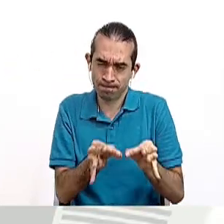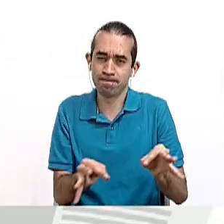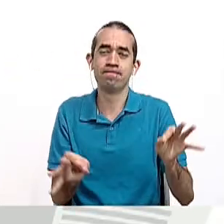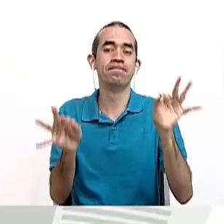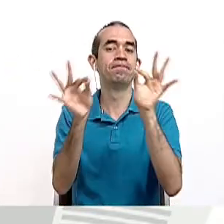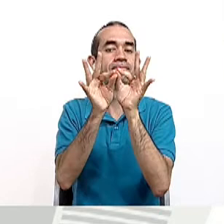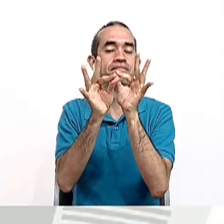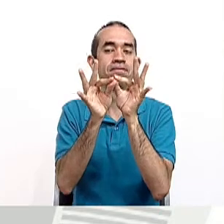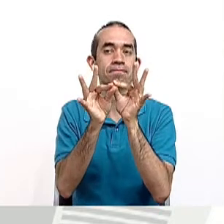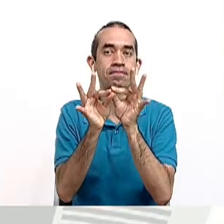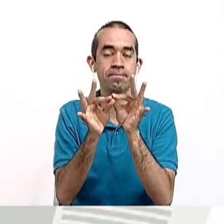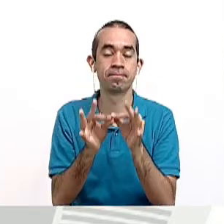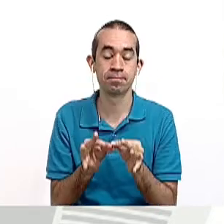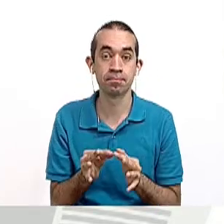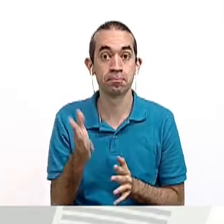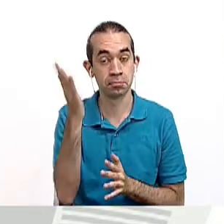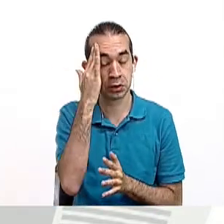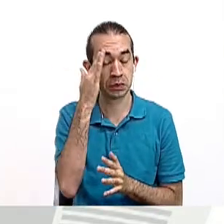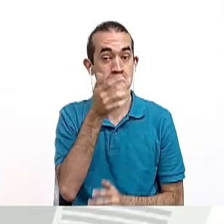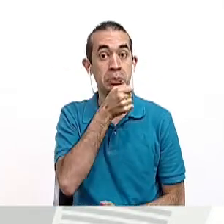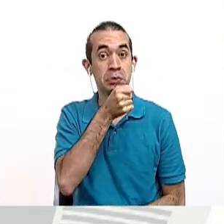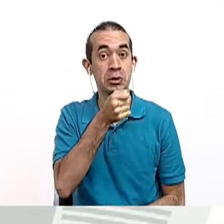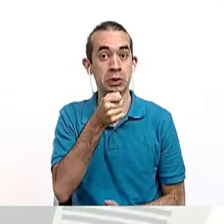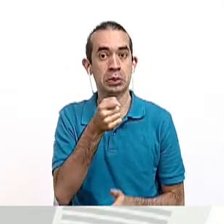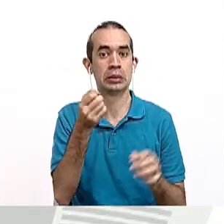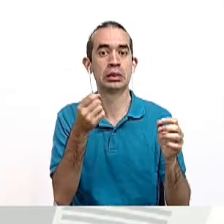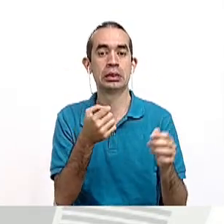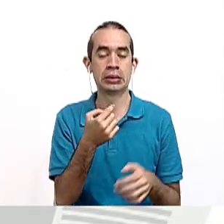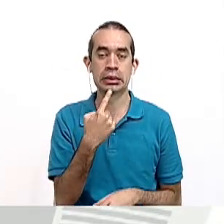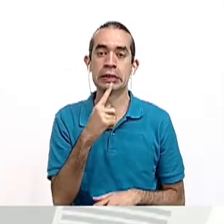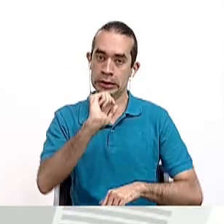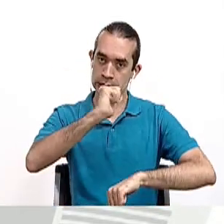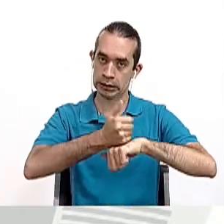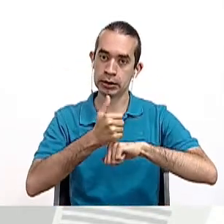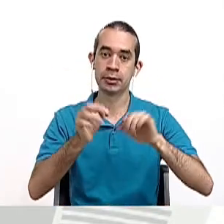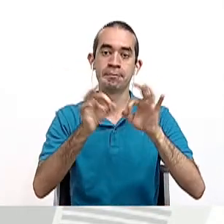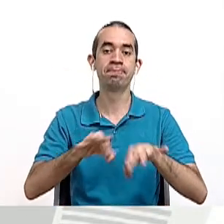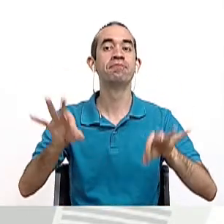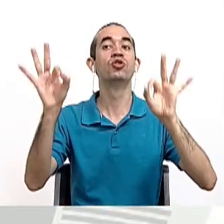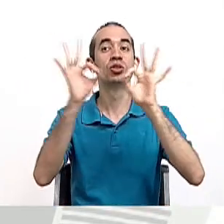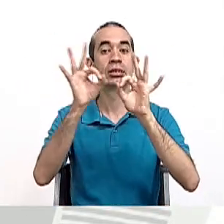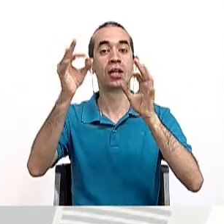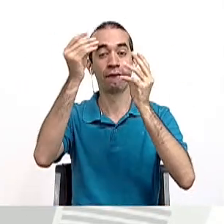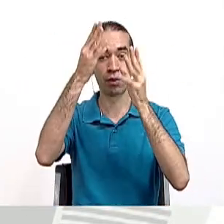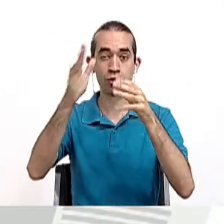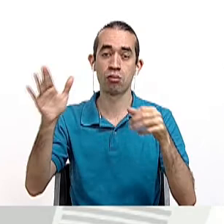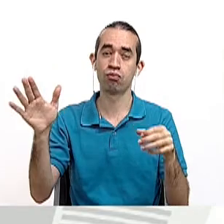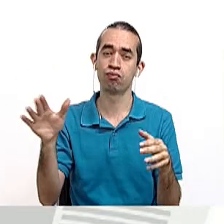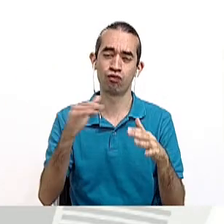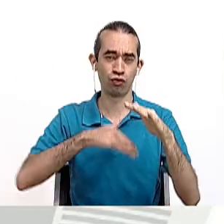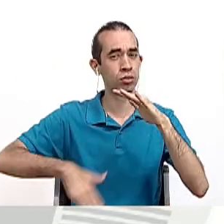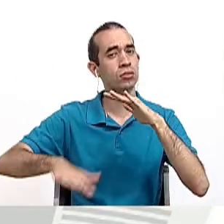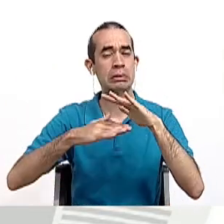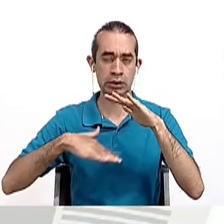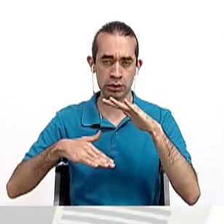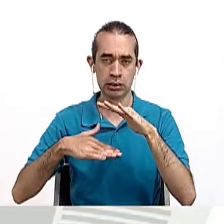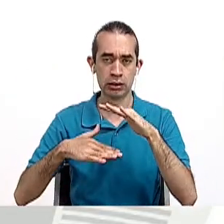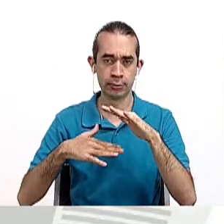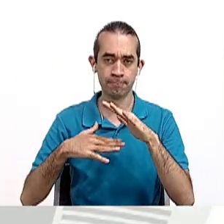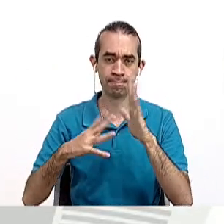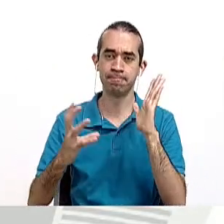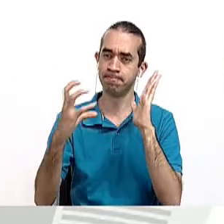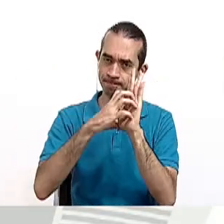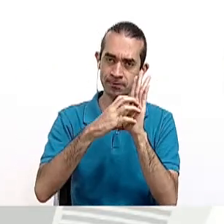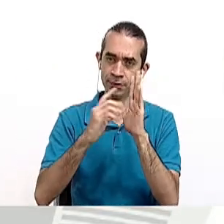De hecho, dentro del periodismo se considera importante que ahí esté la información fundamental. De